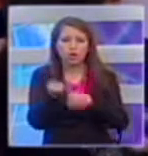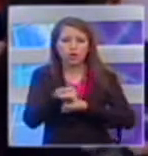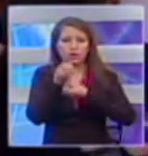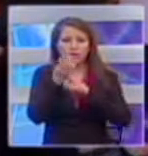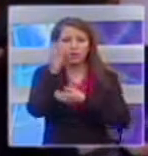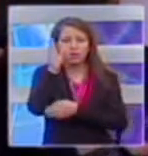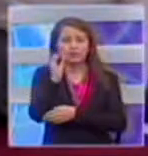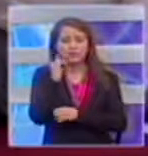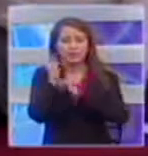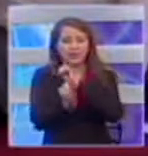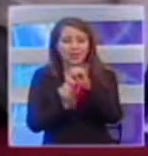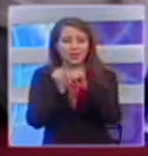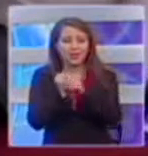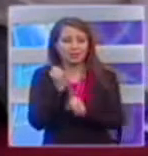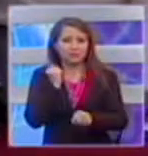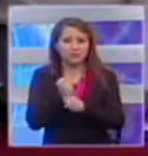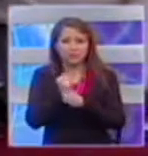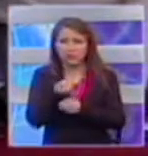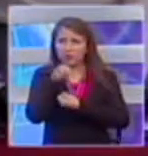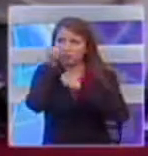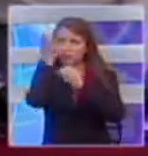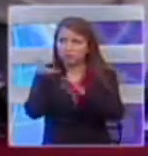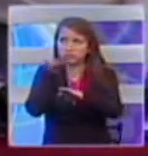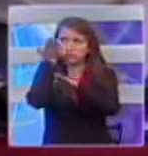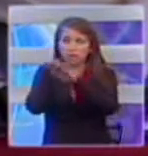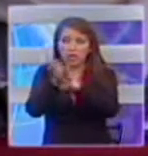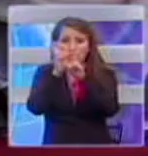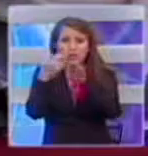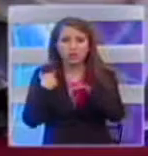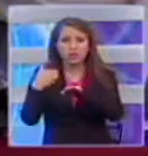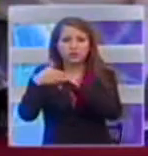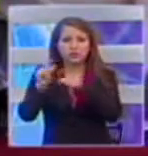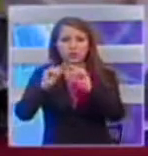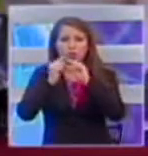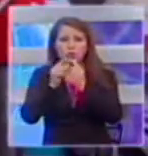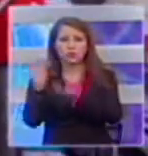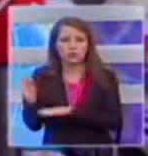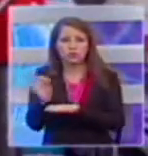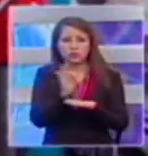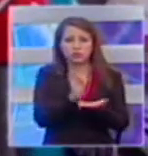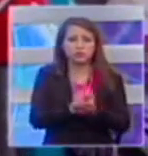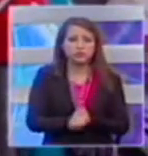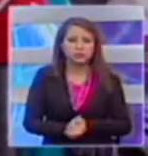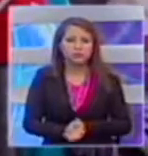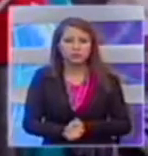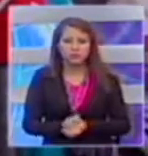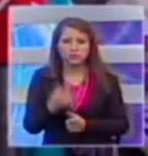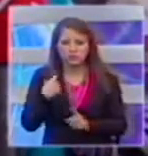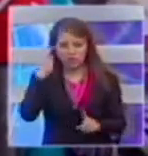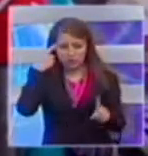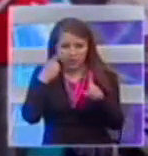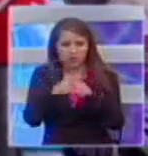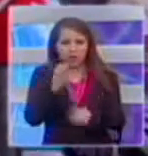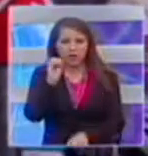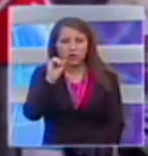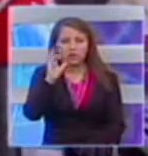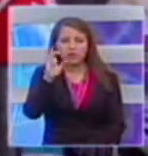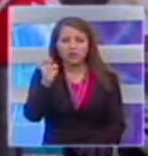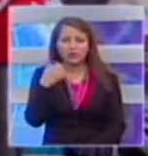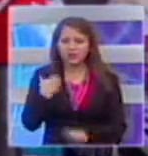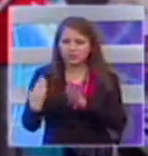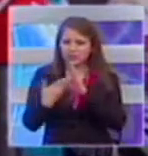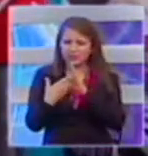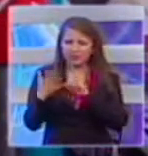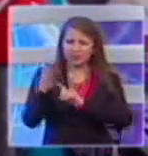de la Organización Internacional del Trabajo, de la que esperan envíe una delegación. La intervención directa de la OIT frente a la